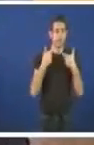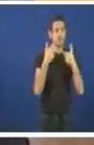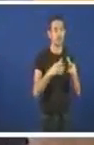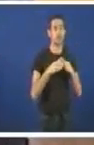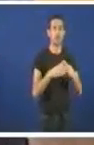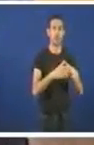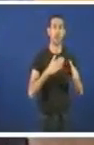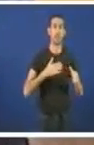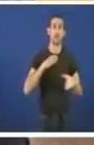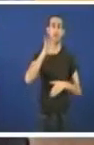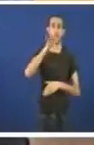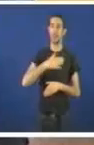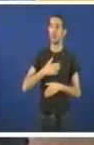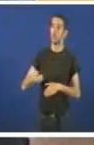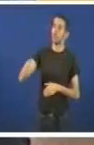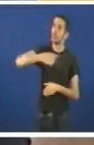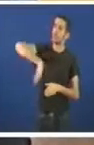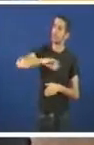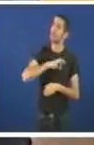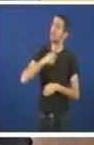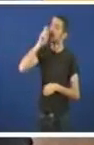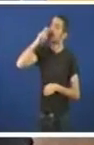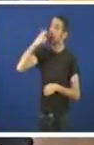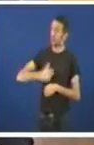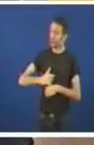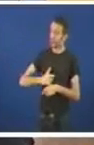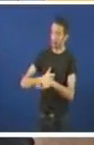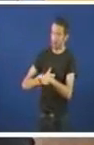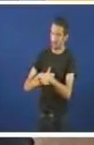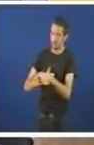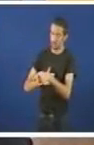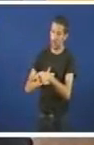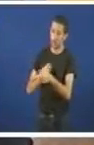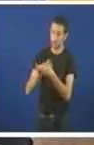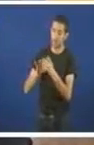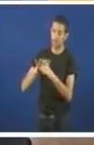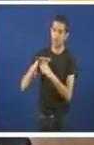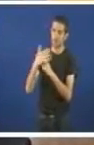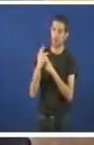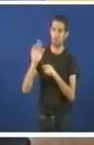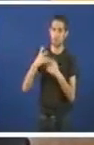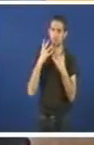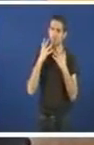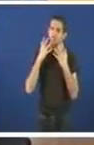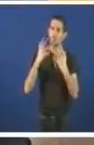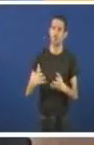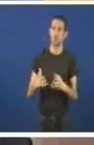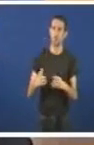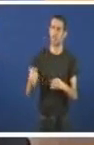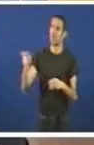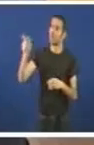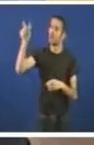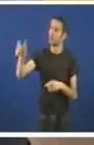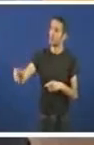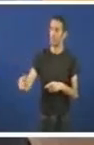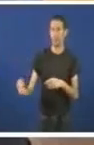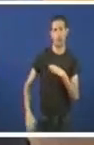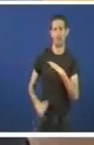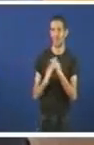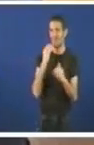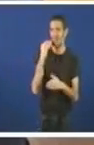noso país. Cremos, señor Núñez Feijóo, que a situación é o suficientemente seria como para que vostede deixe de